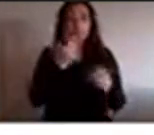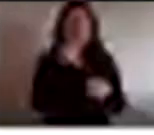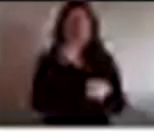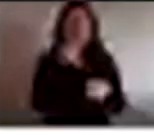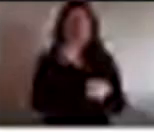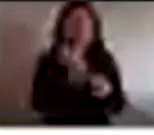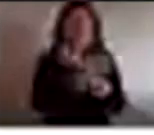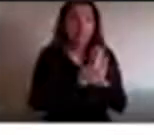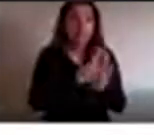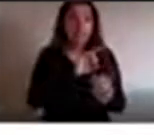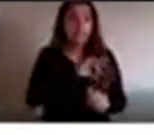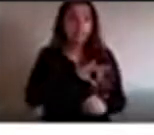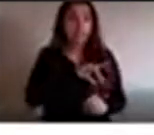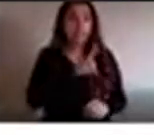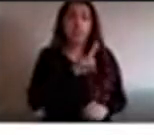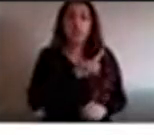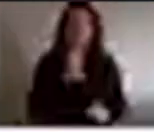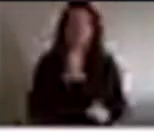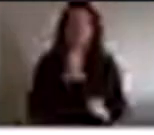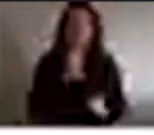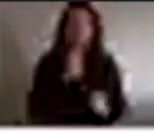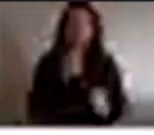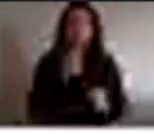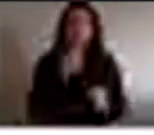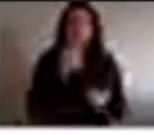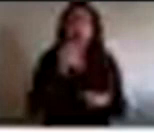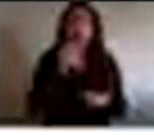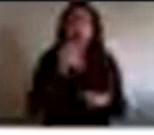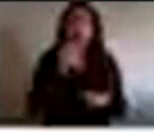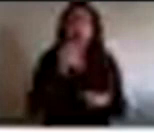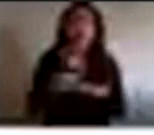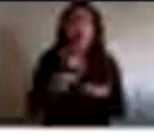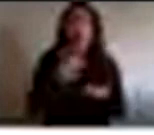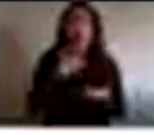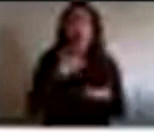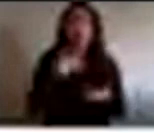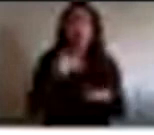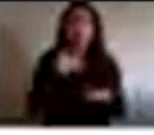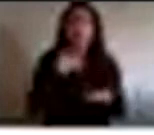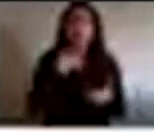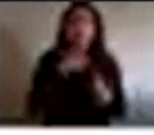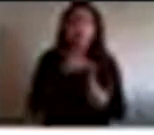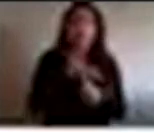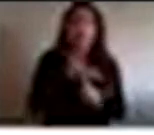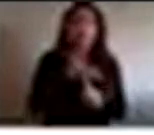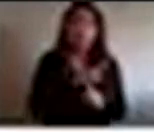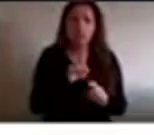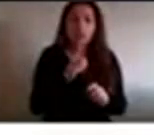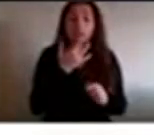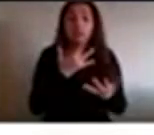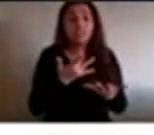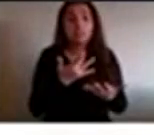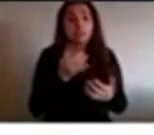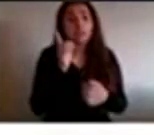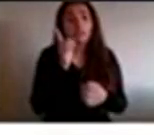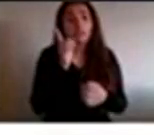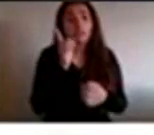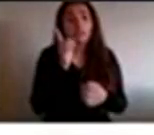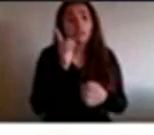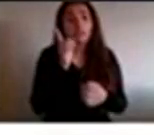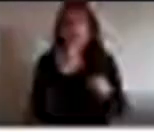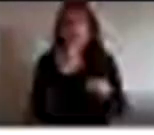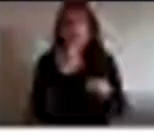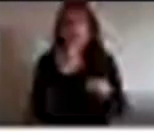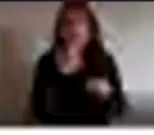no un tema coercitivo, obviamente, sino un tema como de promoción real, porque las empresas ganan finalmente, y es lo que